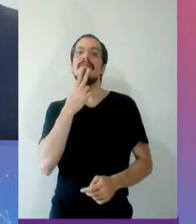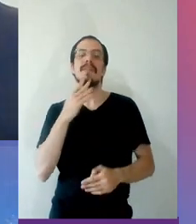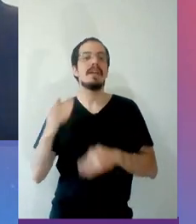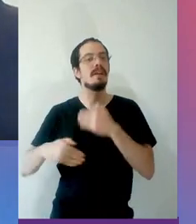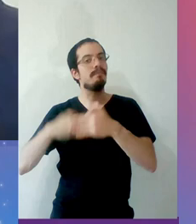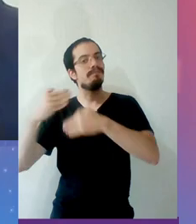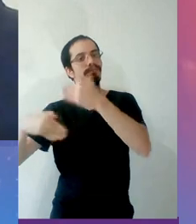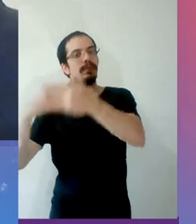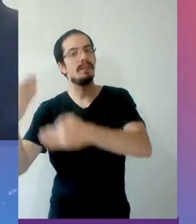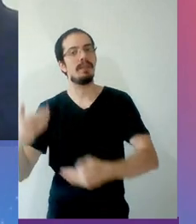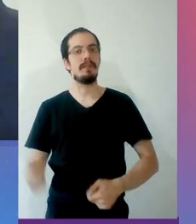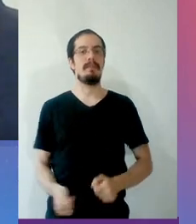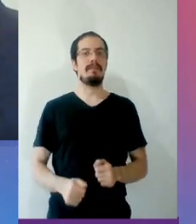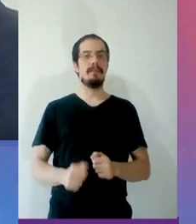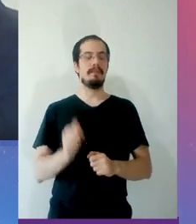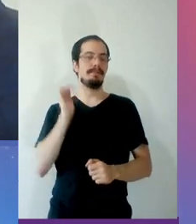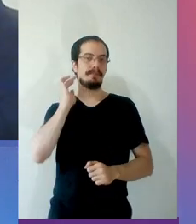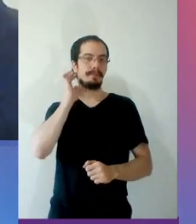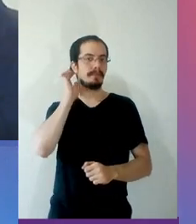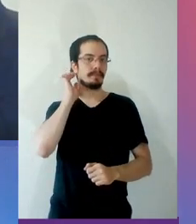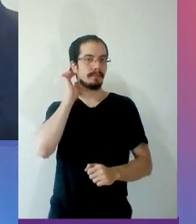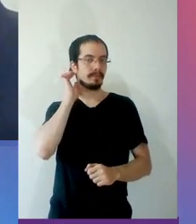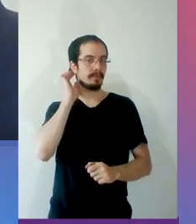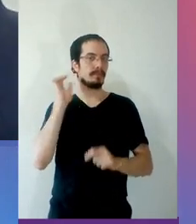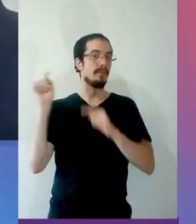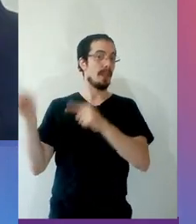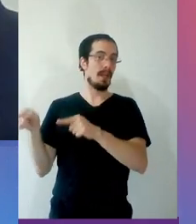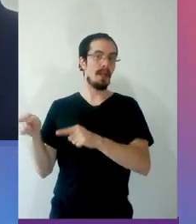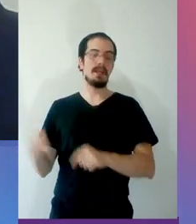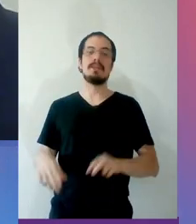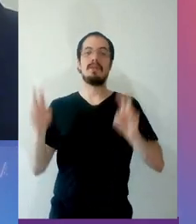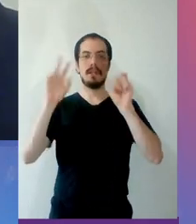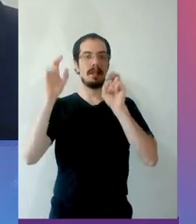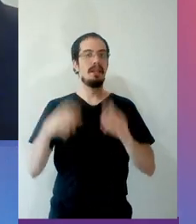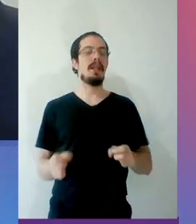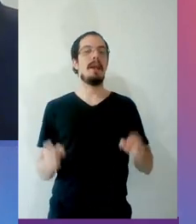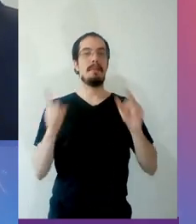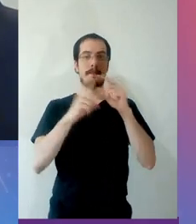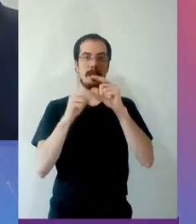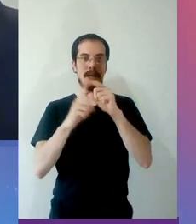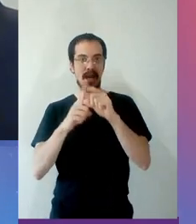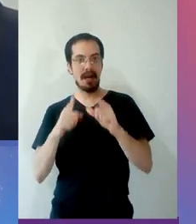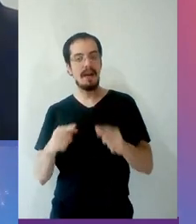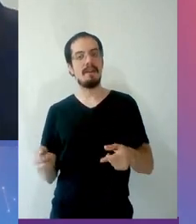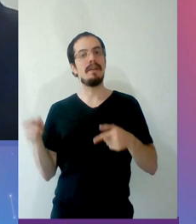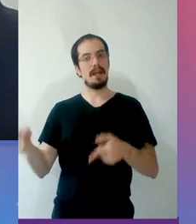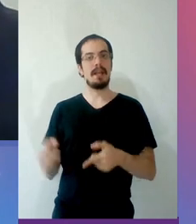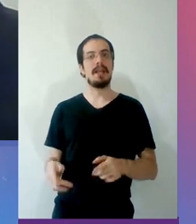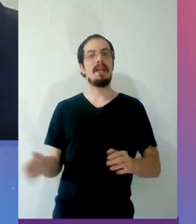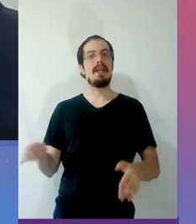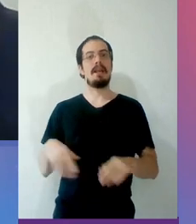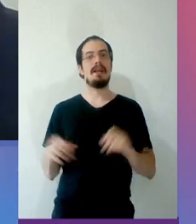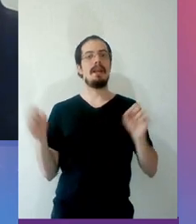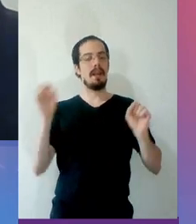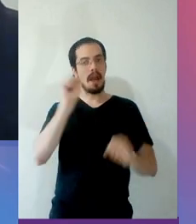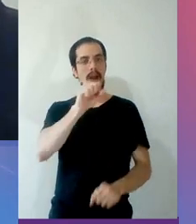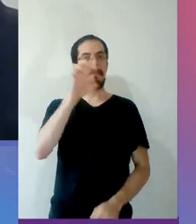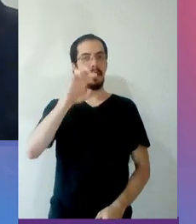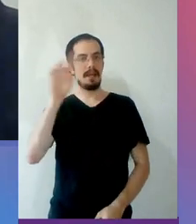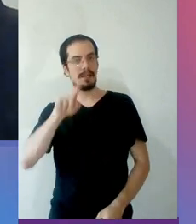vida. Y obviamente es un concepto muy trabajado en la atención primaria. Yo creo que ahí